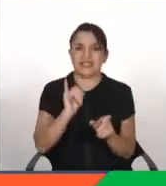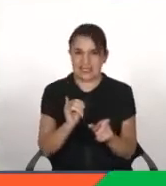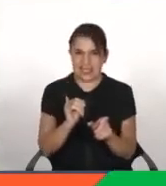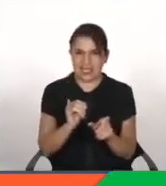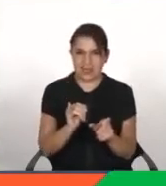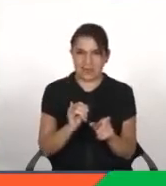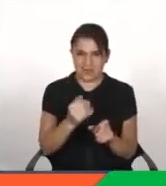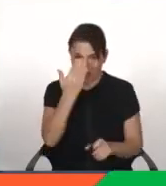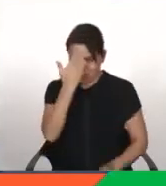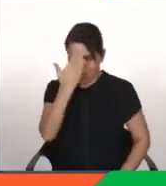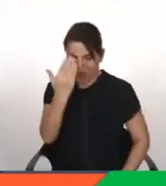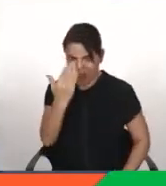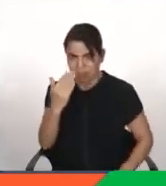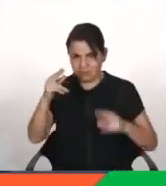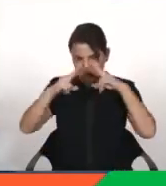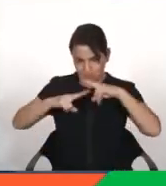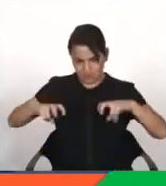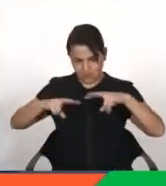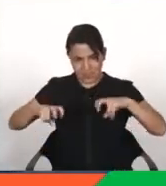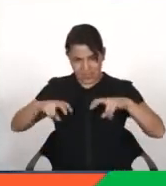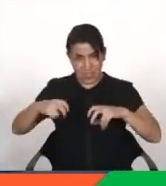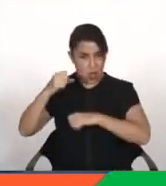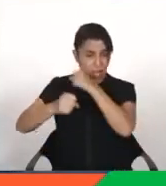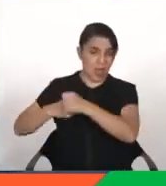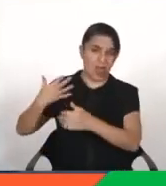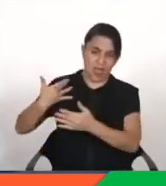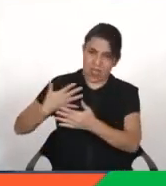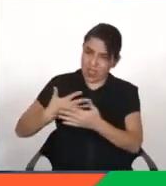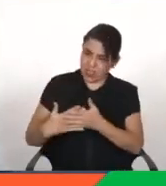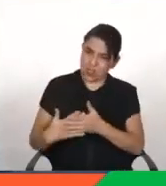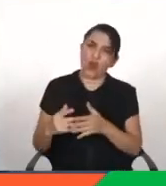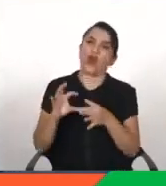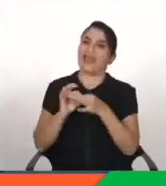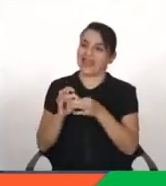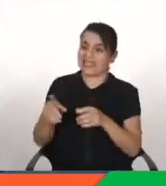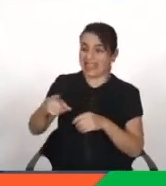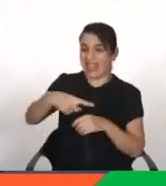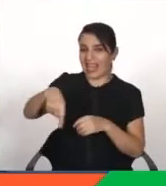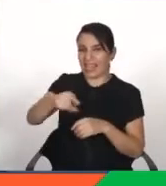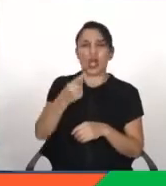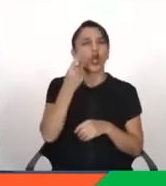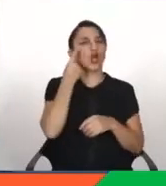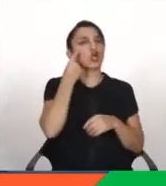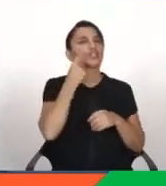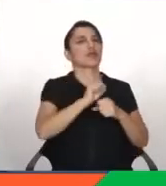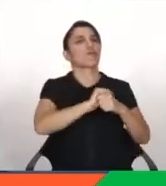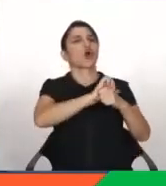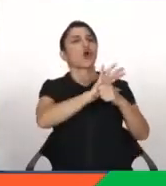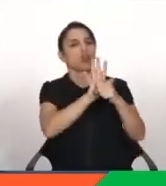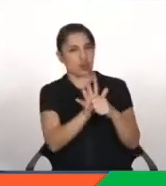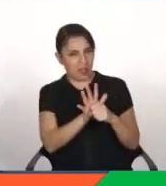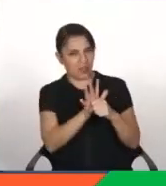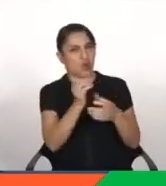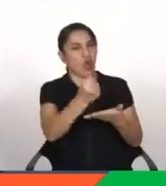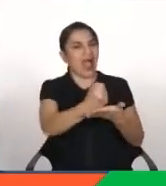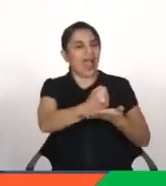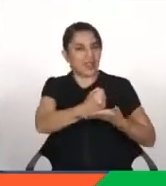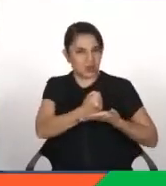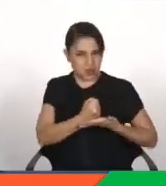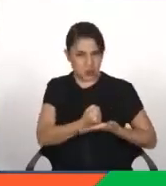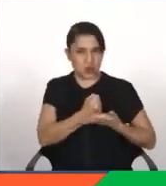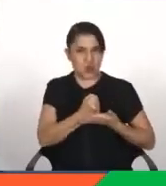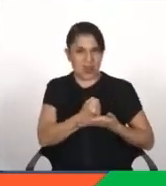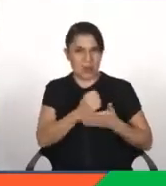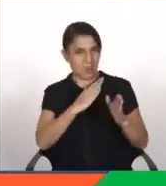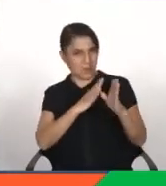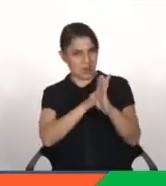investigando y que ha estado investigando años. Y que gracias a eso conocemos un montón de cosas del virus que nos han ayudado pues, a no empezar desde cero. A nivel